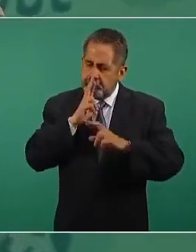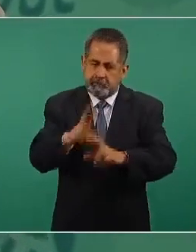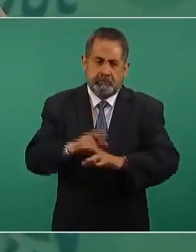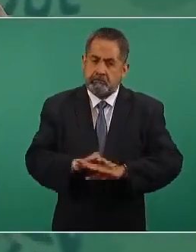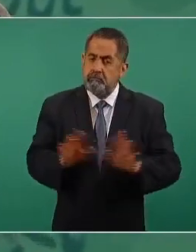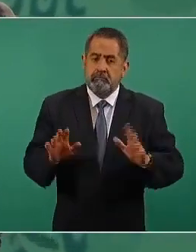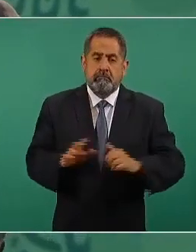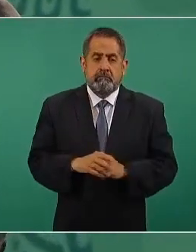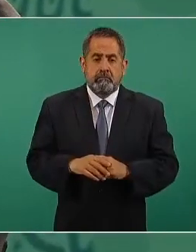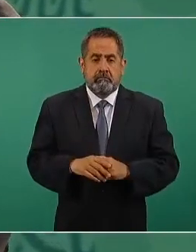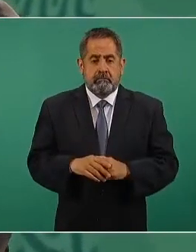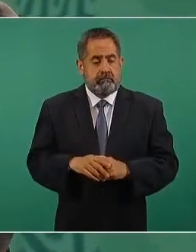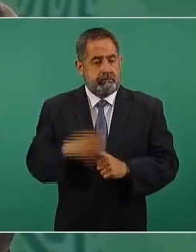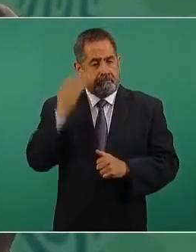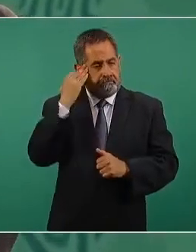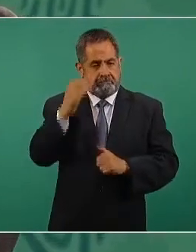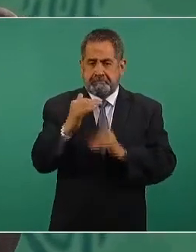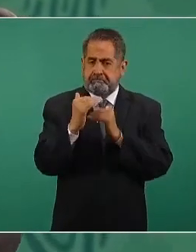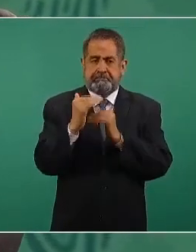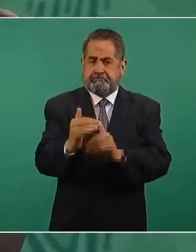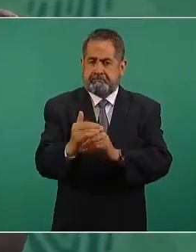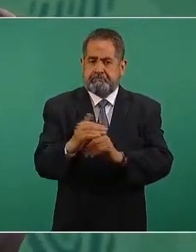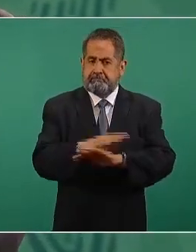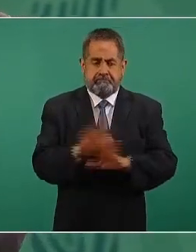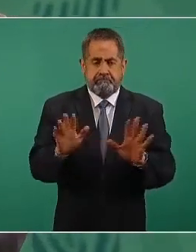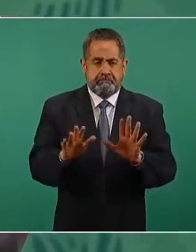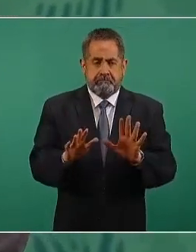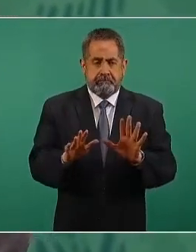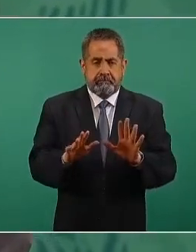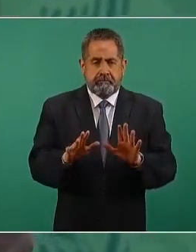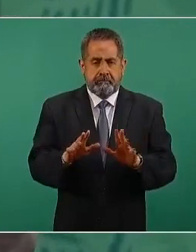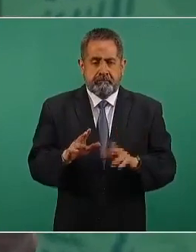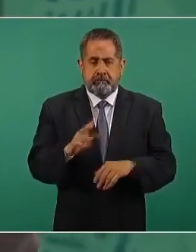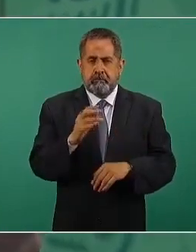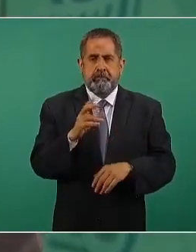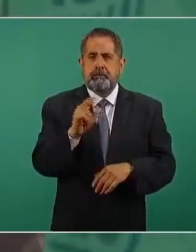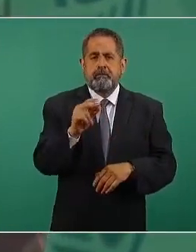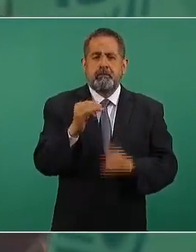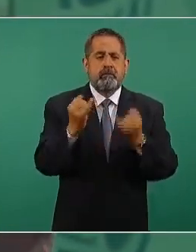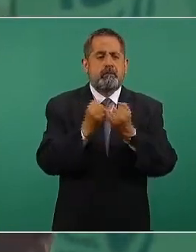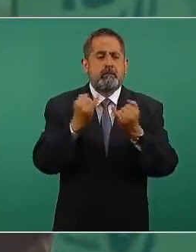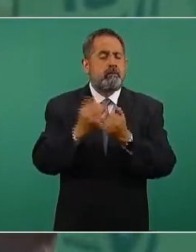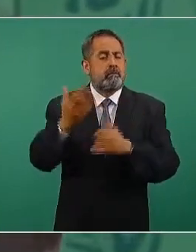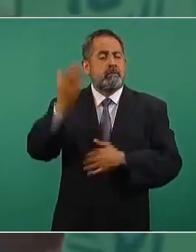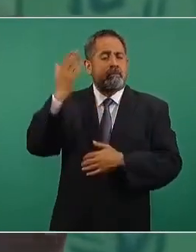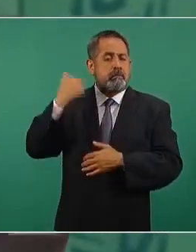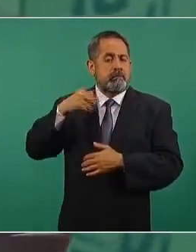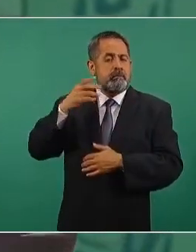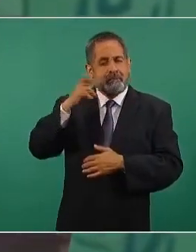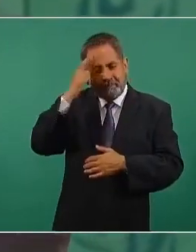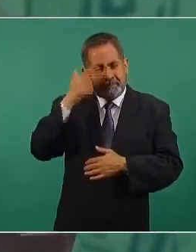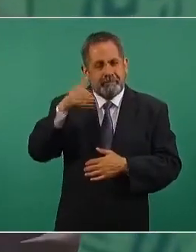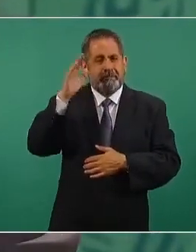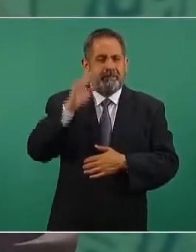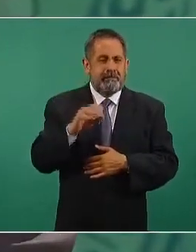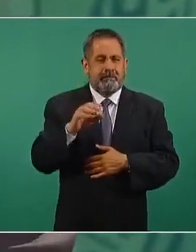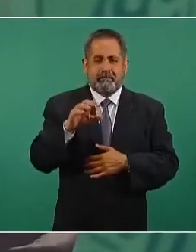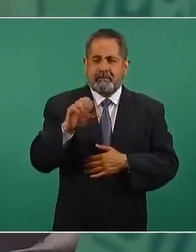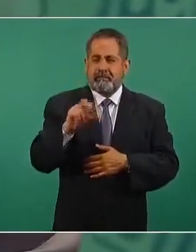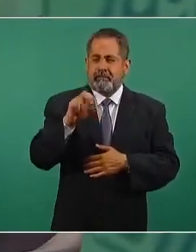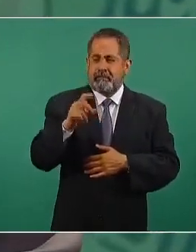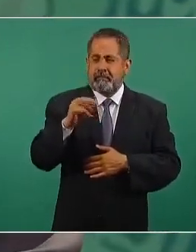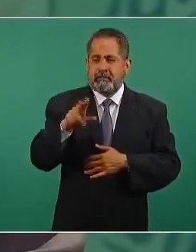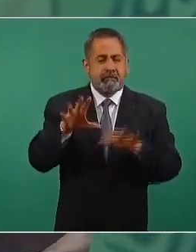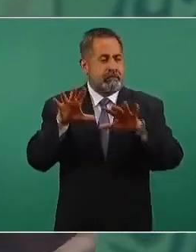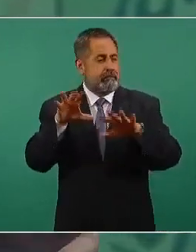y hay plazos. Ya no es el tiempo en que detuvieron a Caro Quintero y lo tuvieron 27